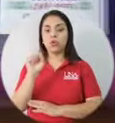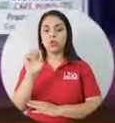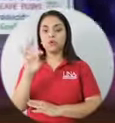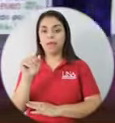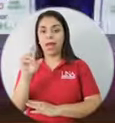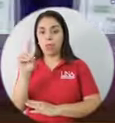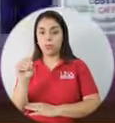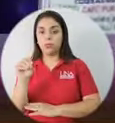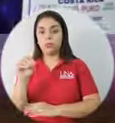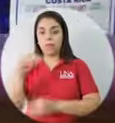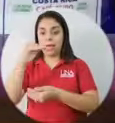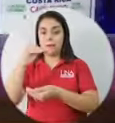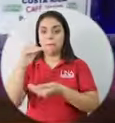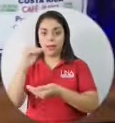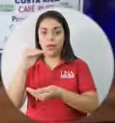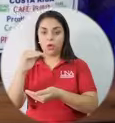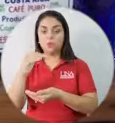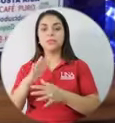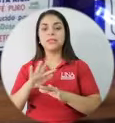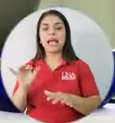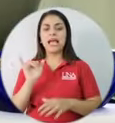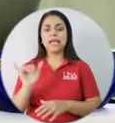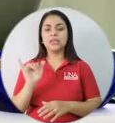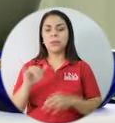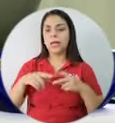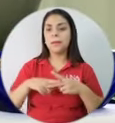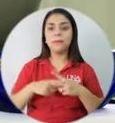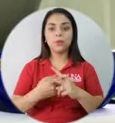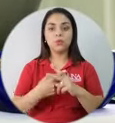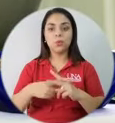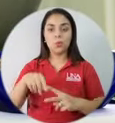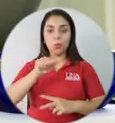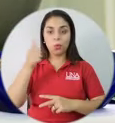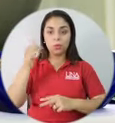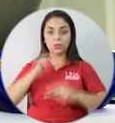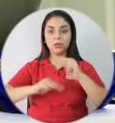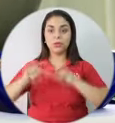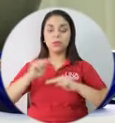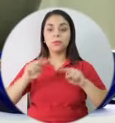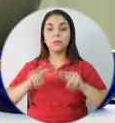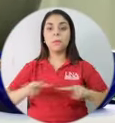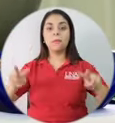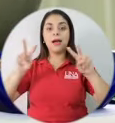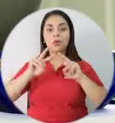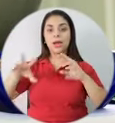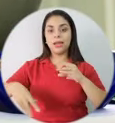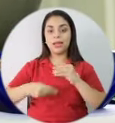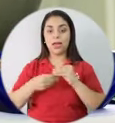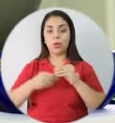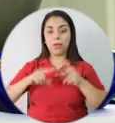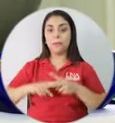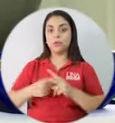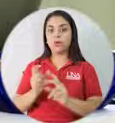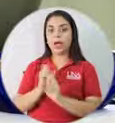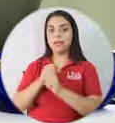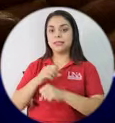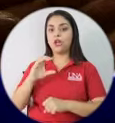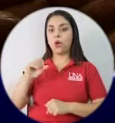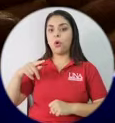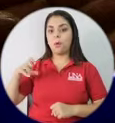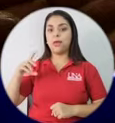café tostado y empacado fue el disparador de otros negocios de valor agregado que empezó a desarrollar